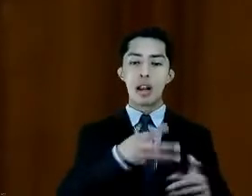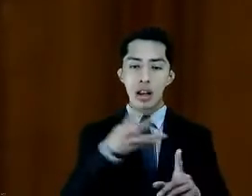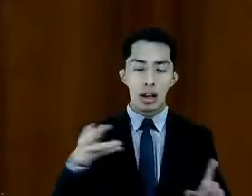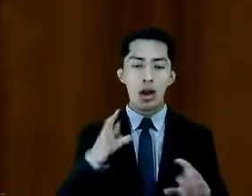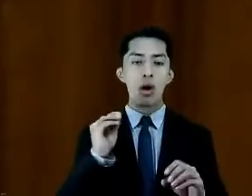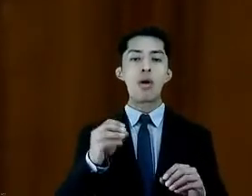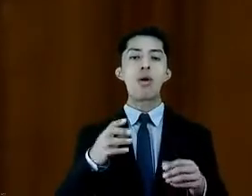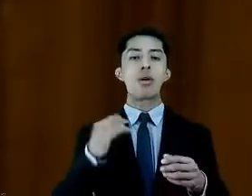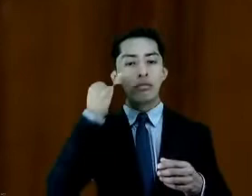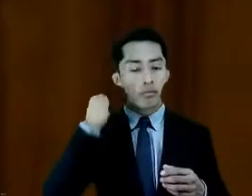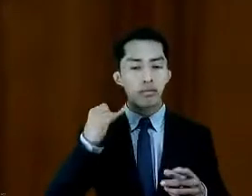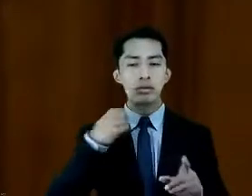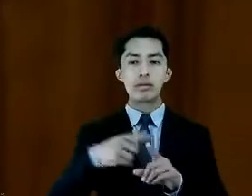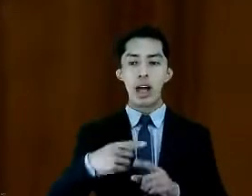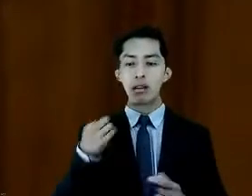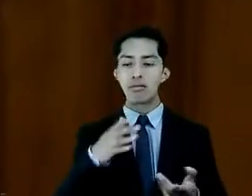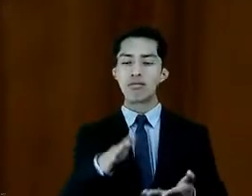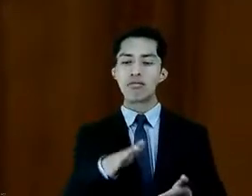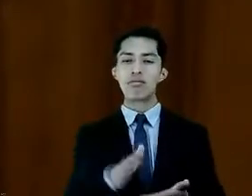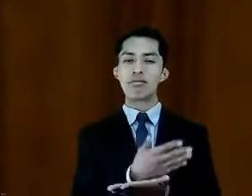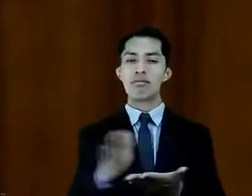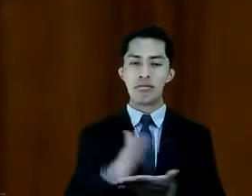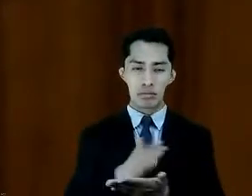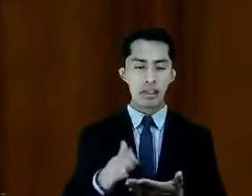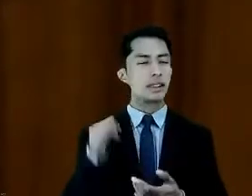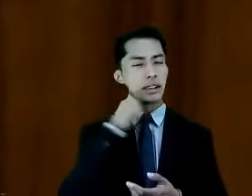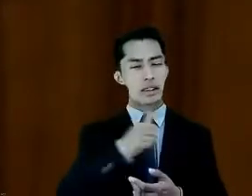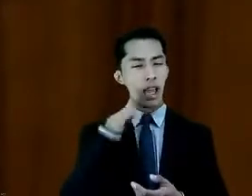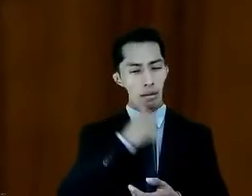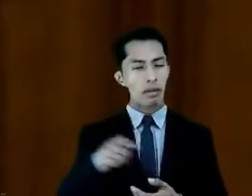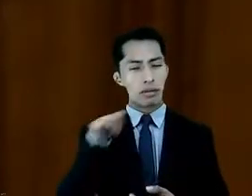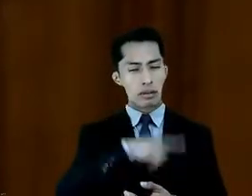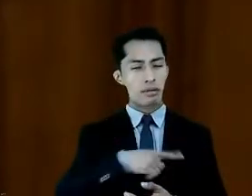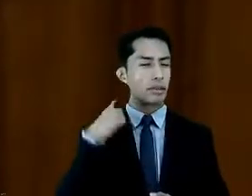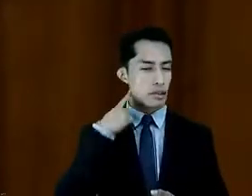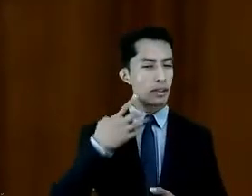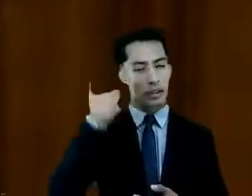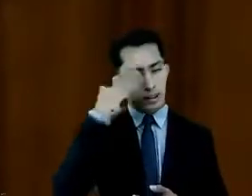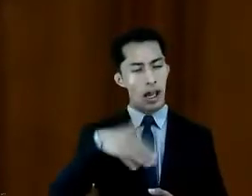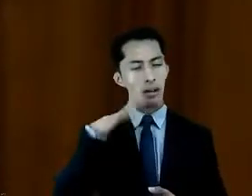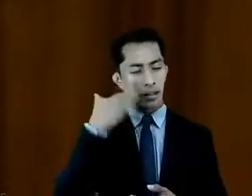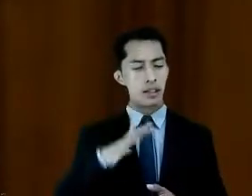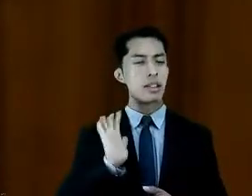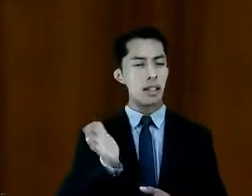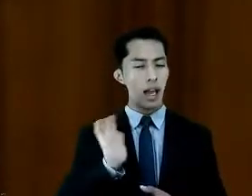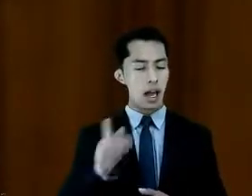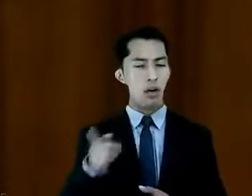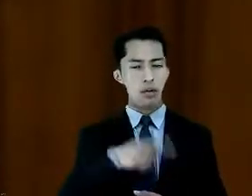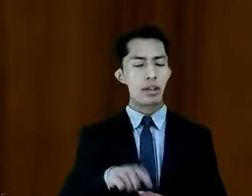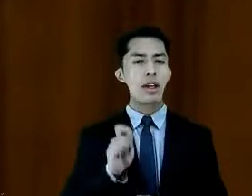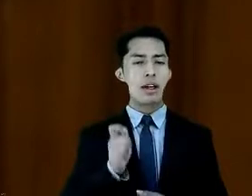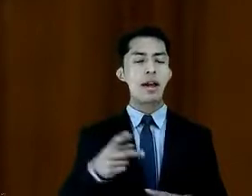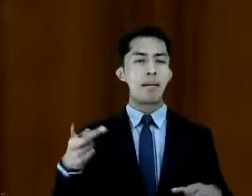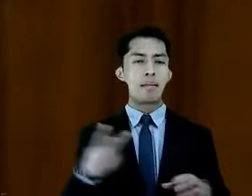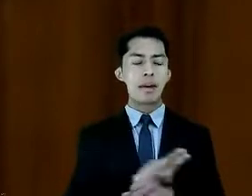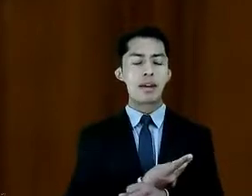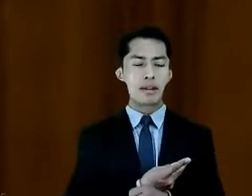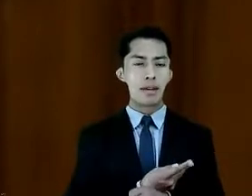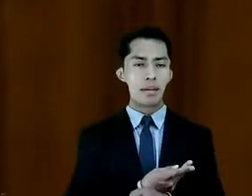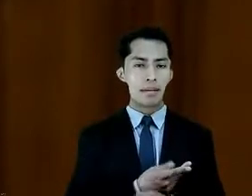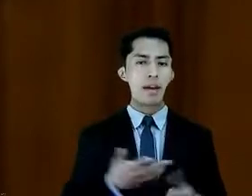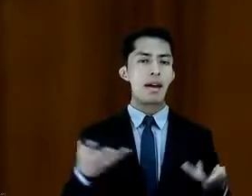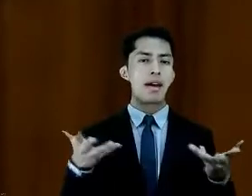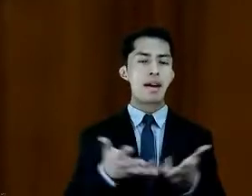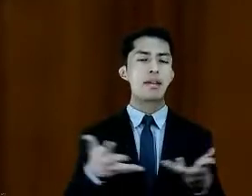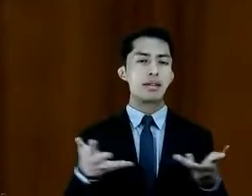étnico. Siempre nos vamos enterando y vemos de primera mano